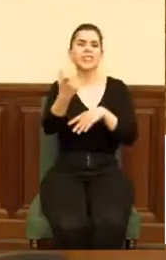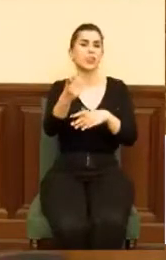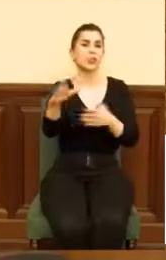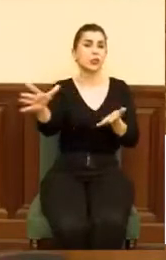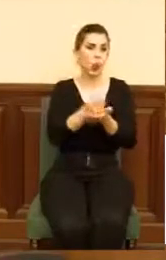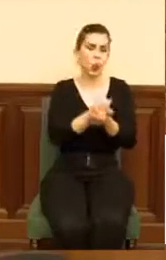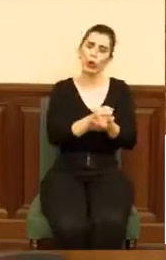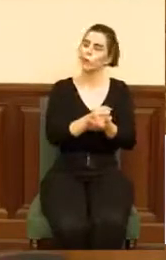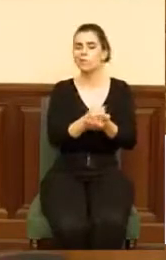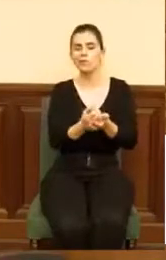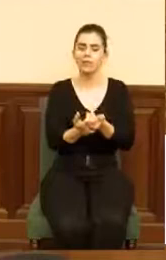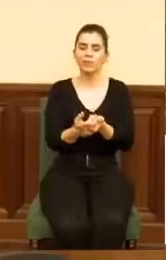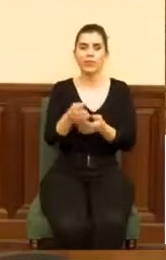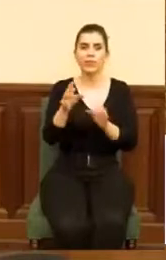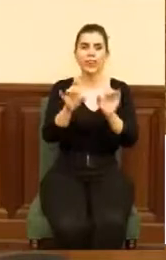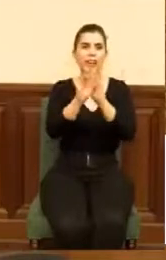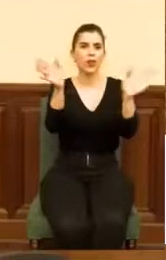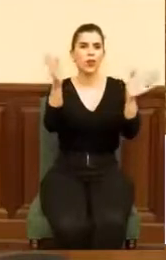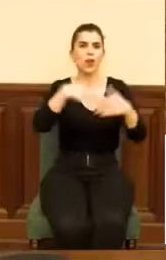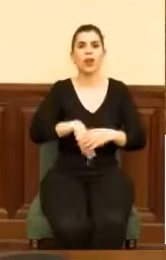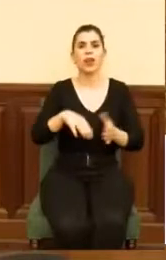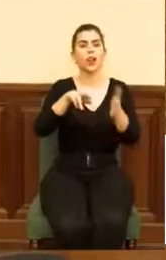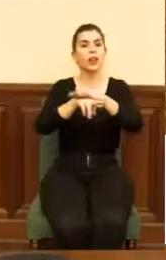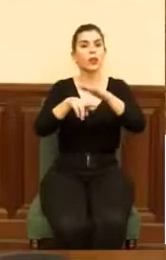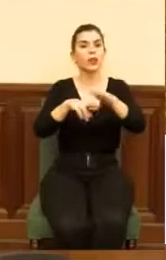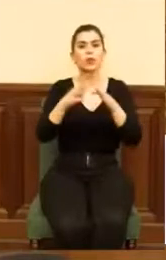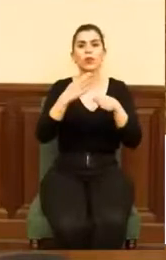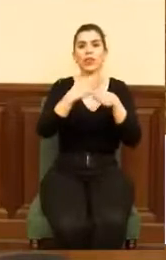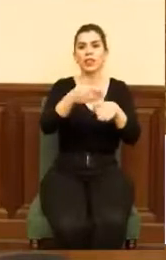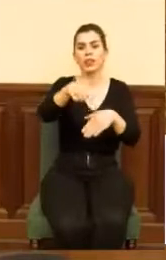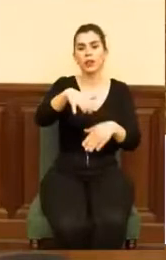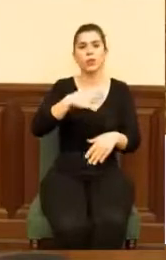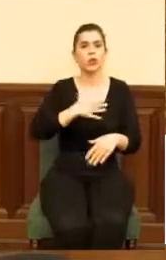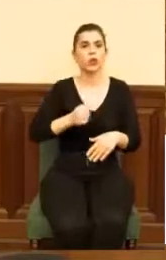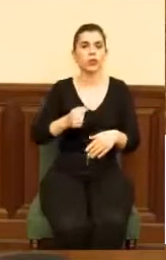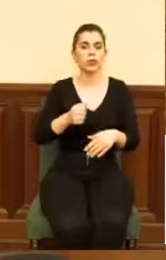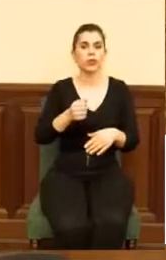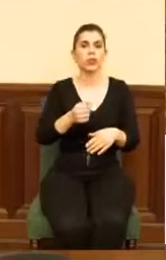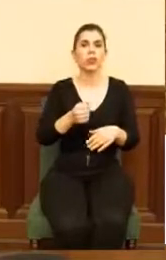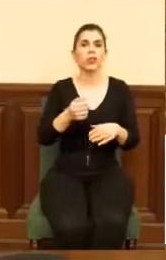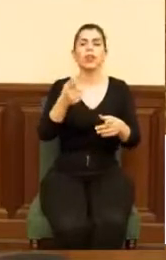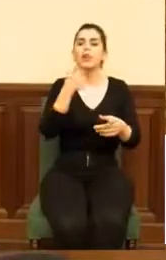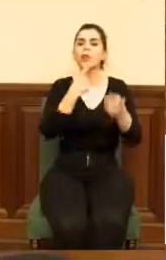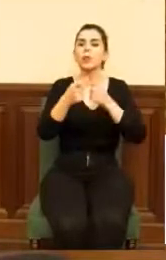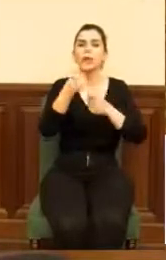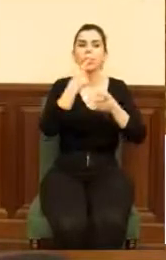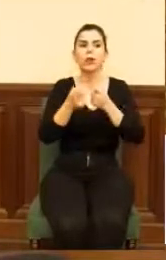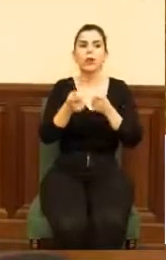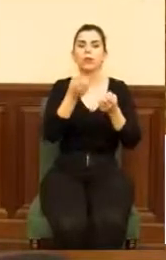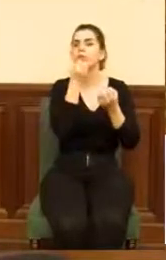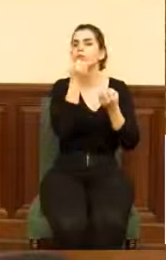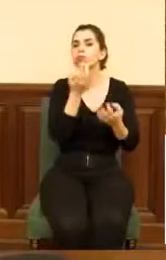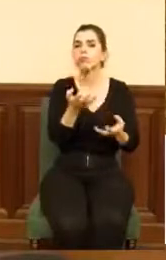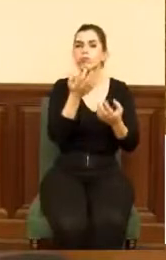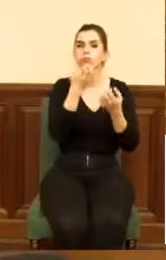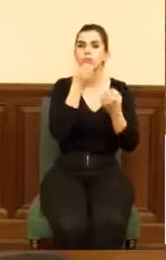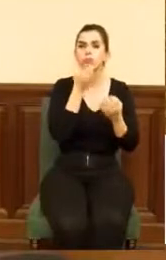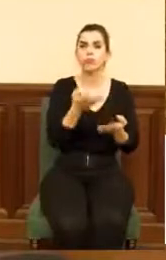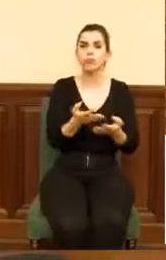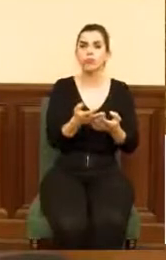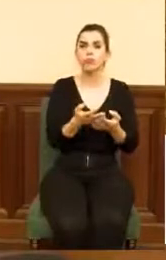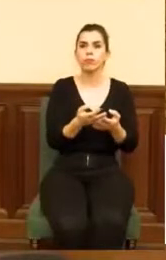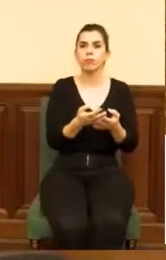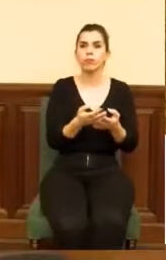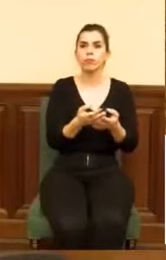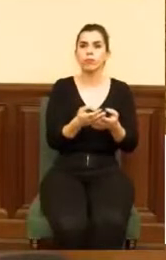hay recursos suficientes que proporcionan información, no solo